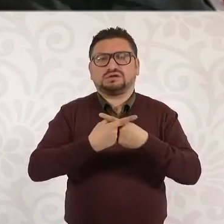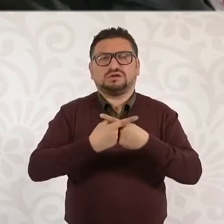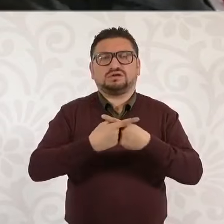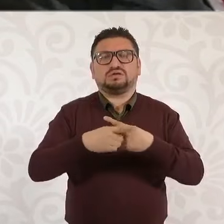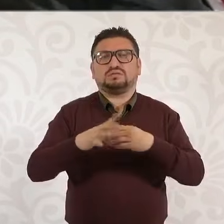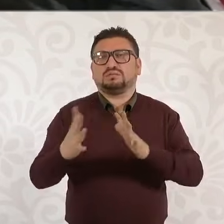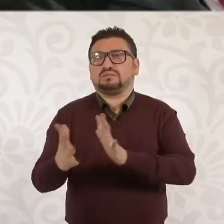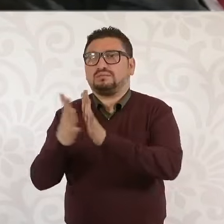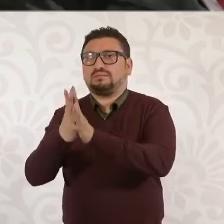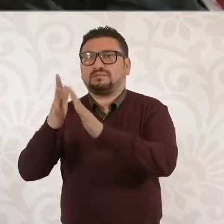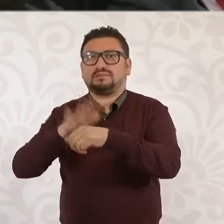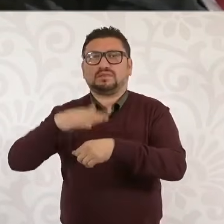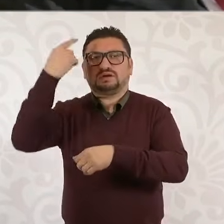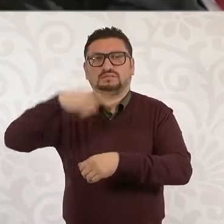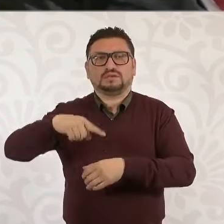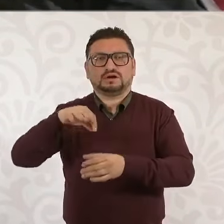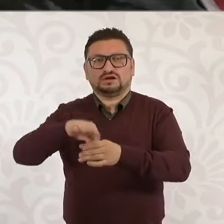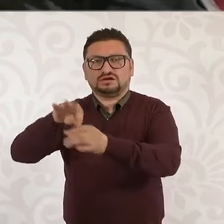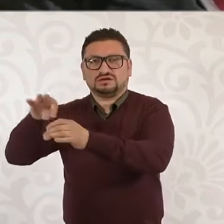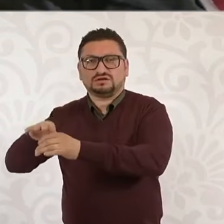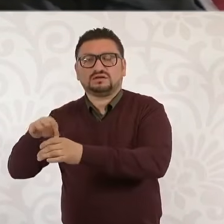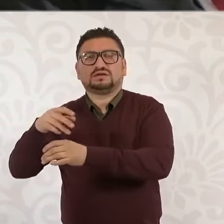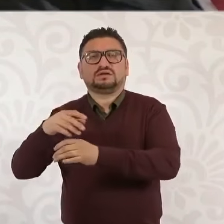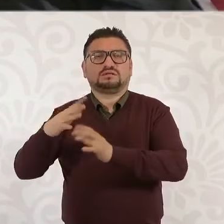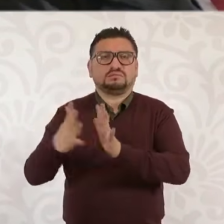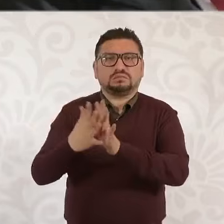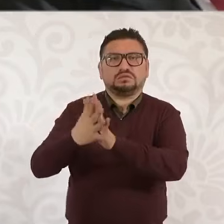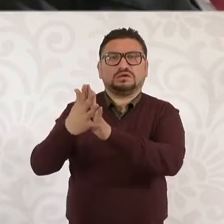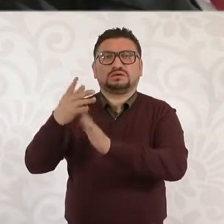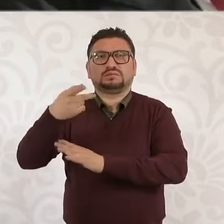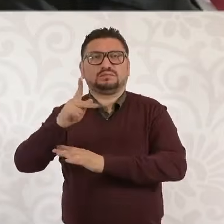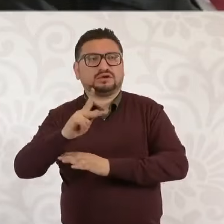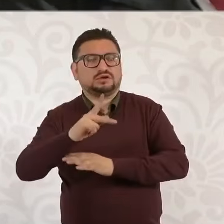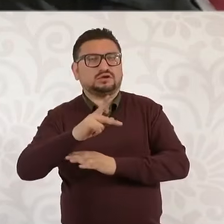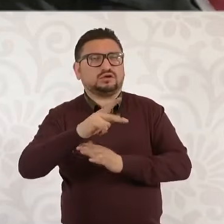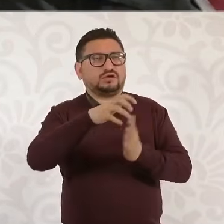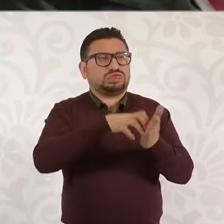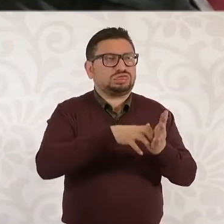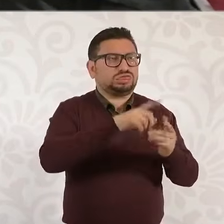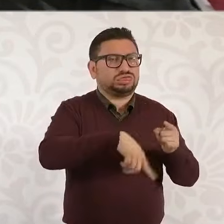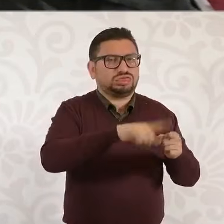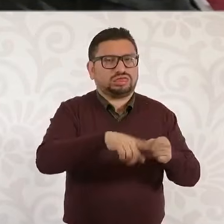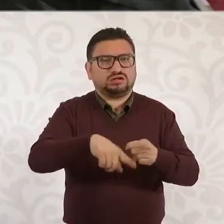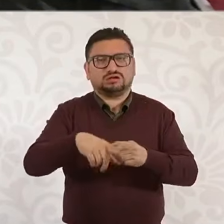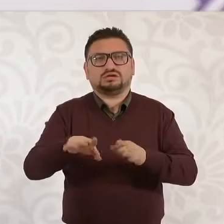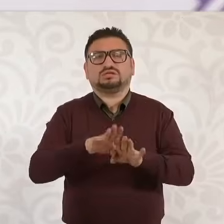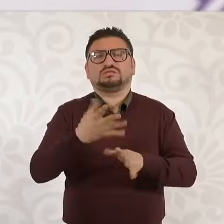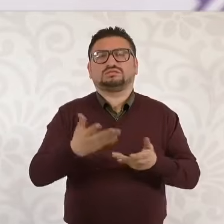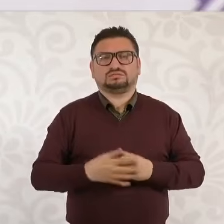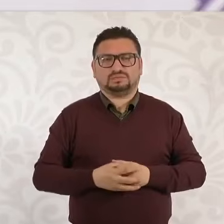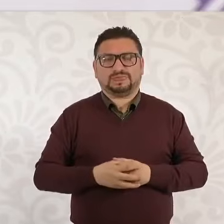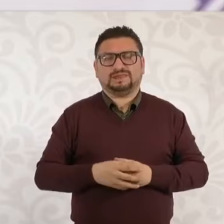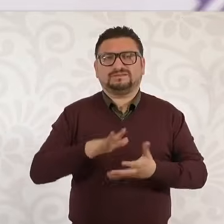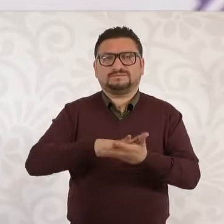mayor participación democrática, participativa, pero se hace un ajuste a estos presupuestos. La